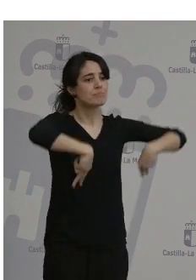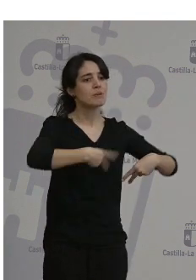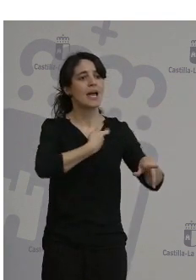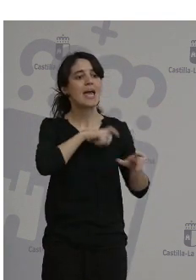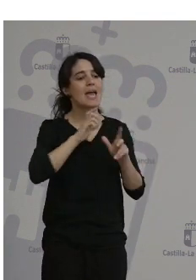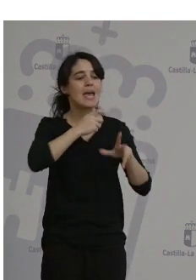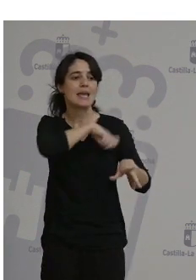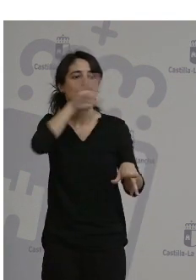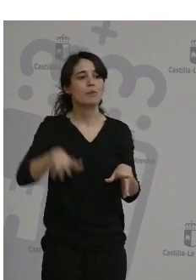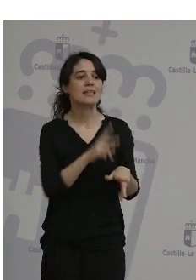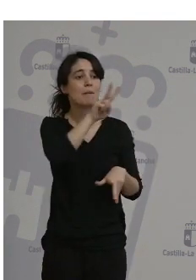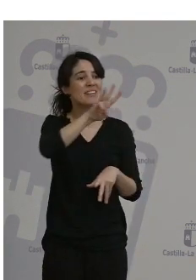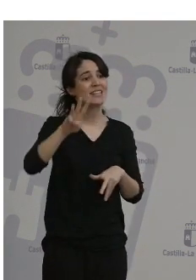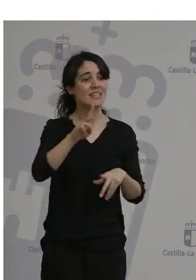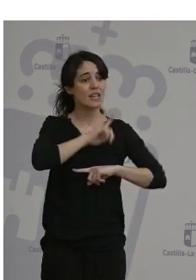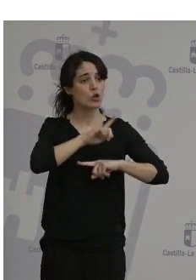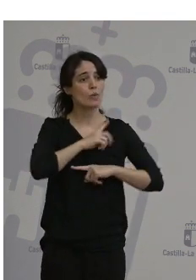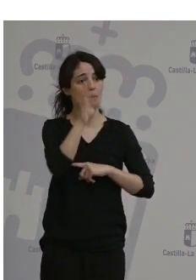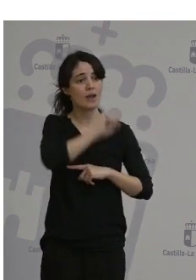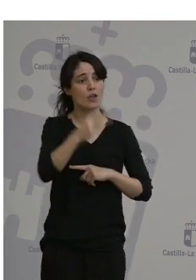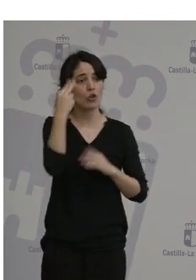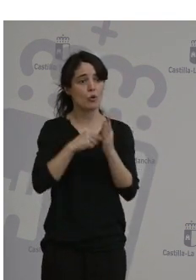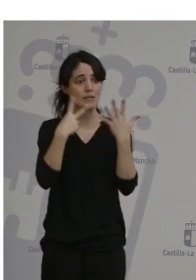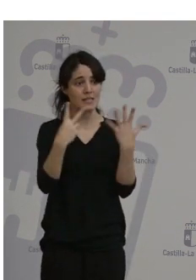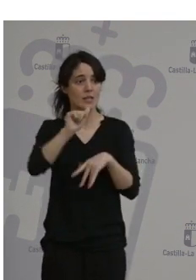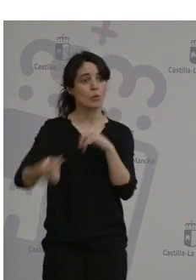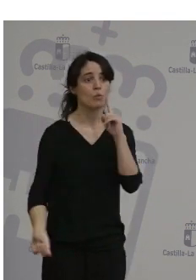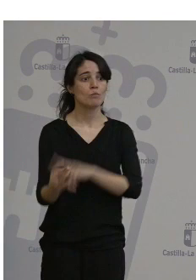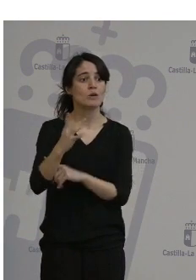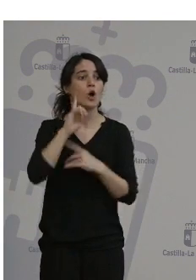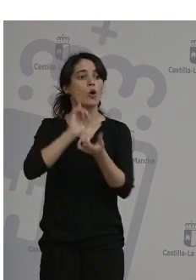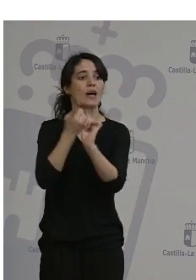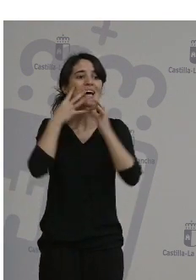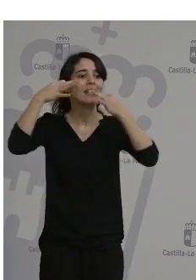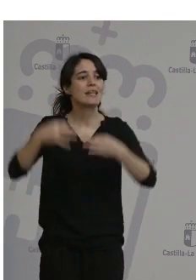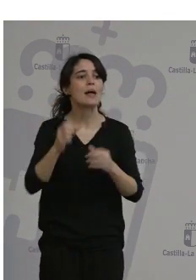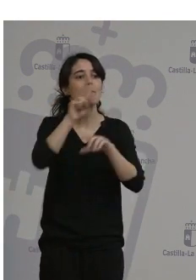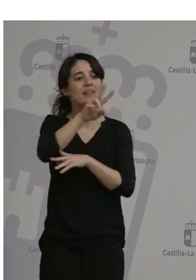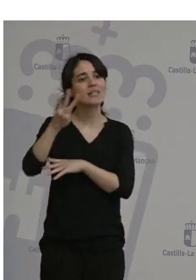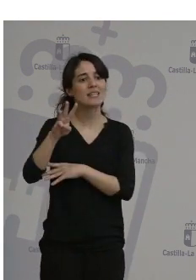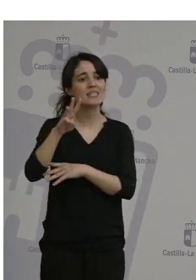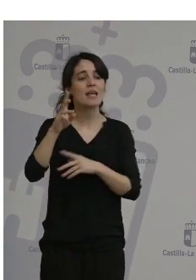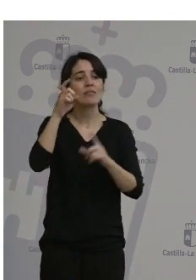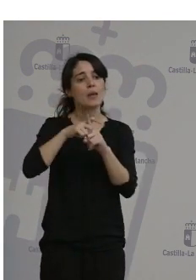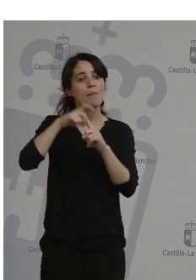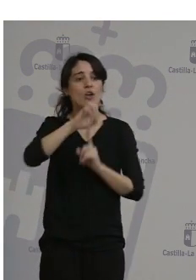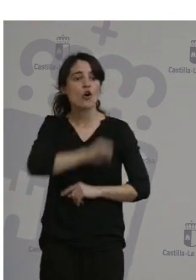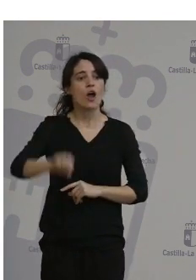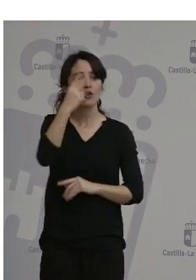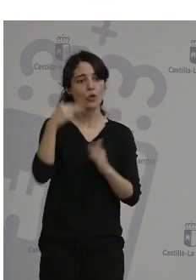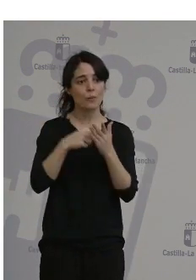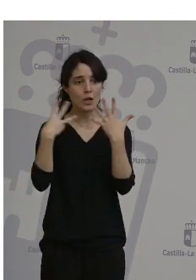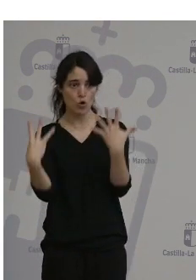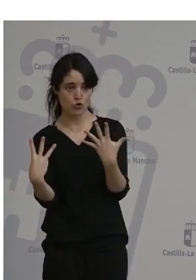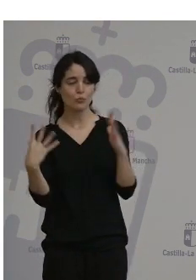noviembre del 2007 y que entró en vigor el 3 de mayo del 2008. Pero una cosa son las leyes y otra